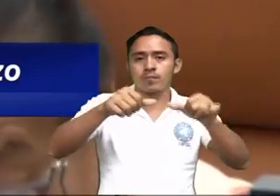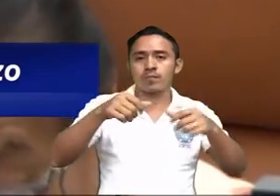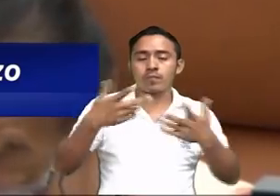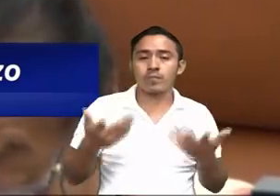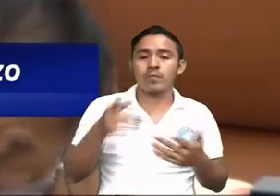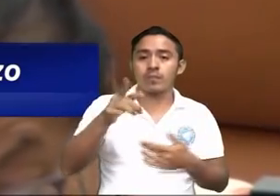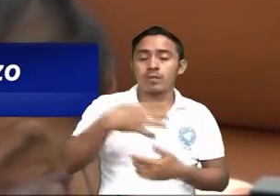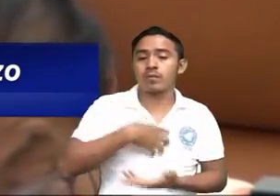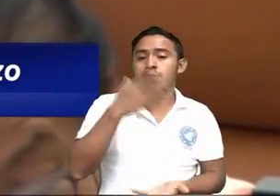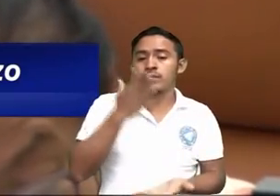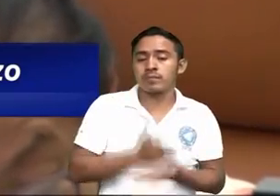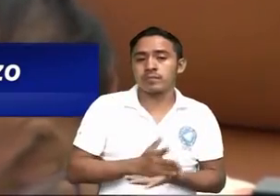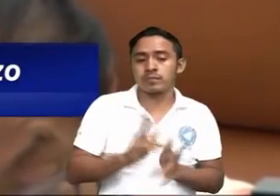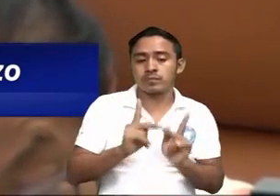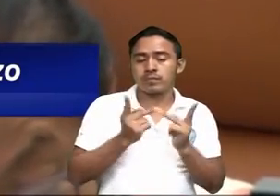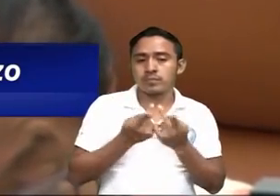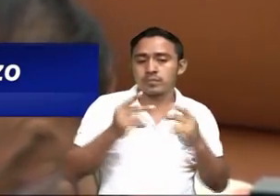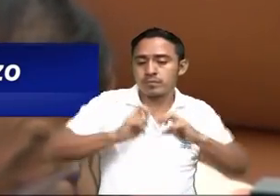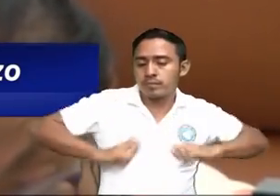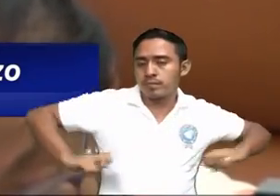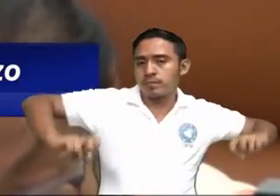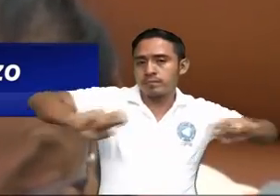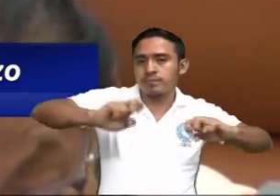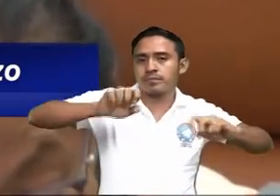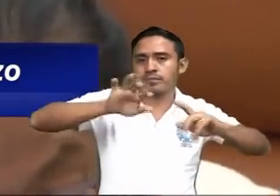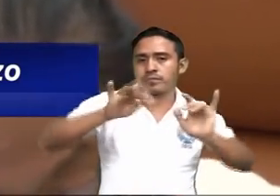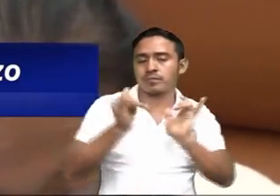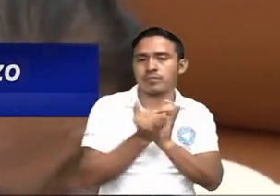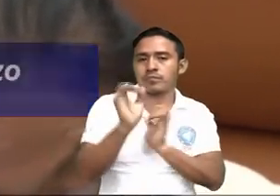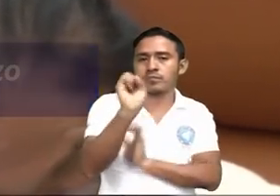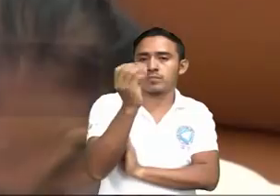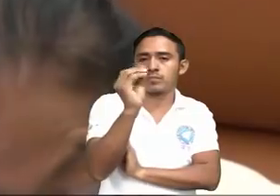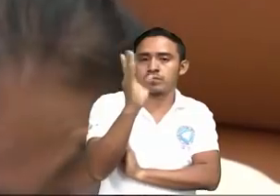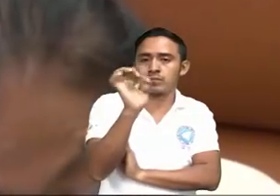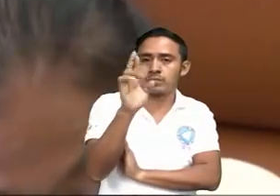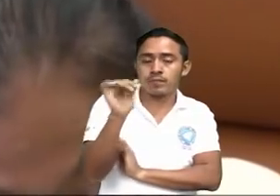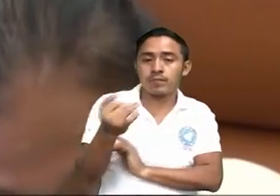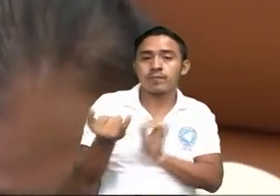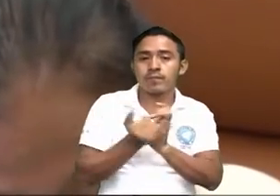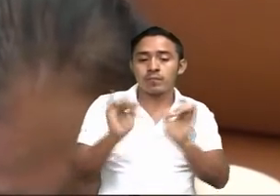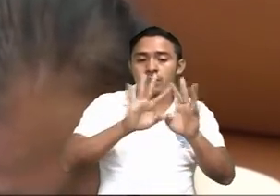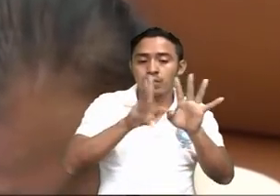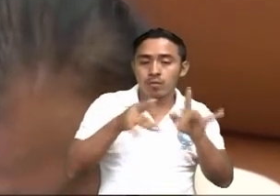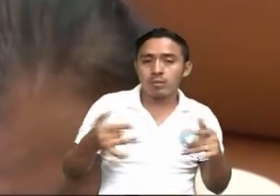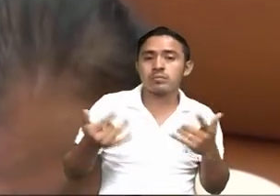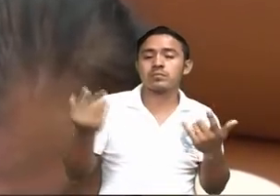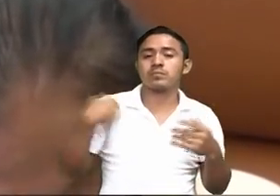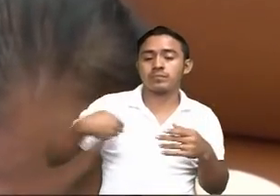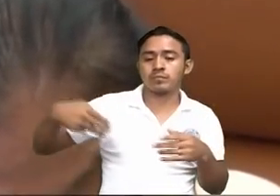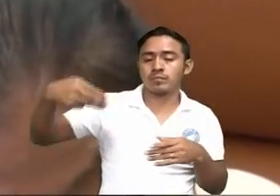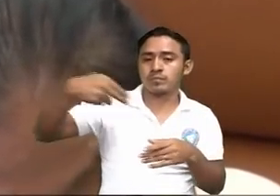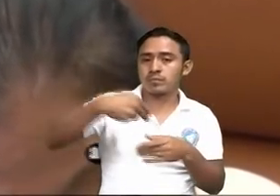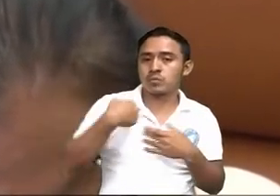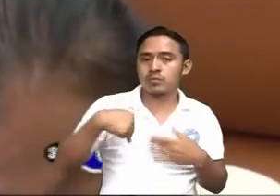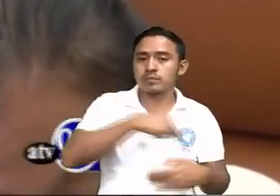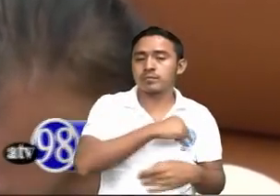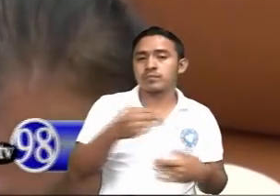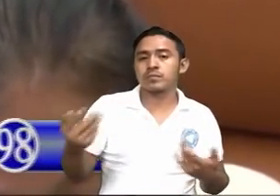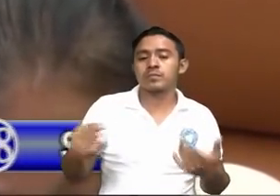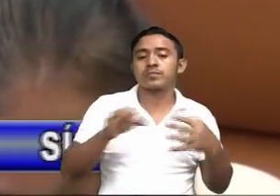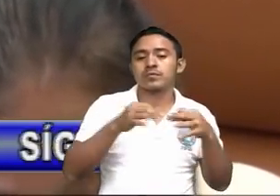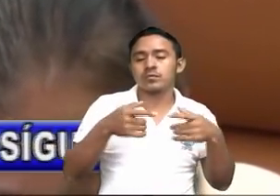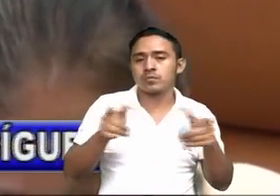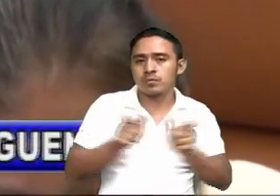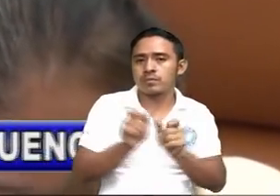esa es la voluntad de este plenario que es soberano y la voluntad de las mujeres que integramos esta bancada y que estamos